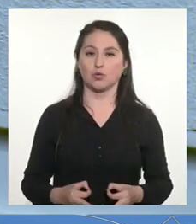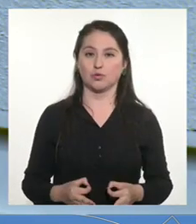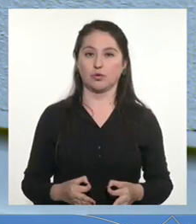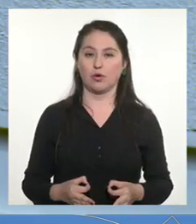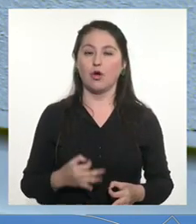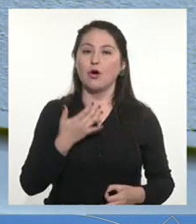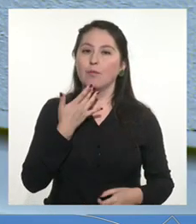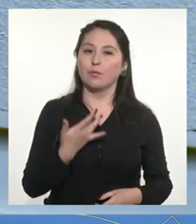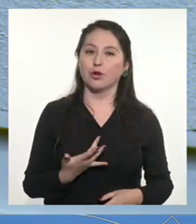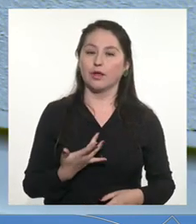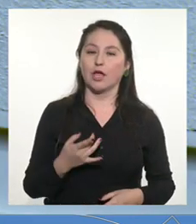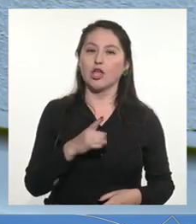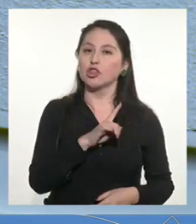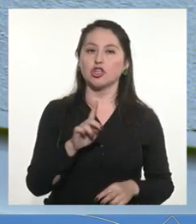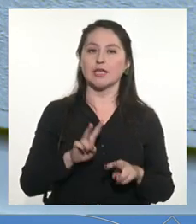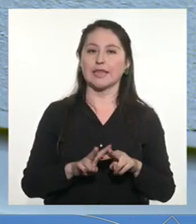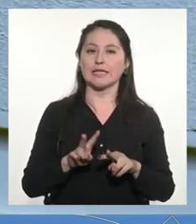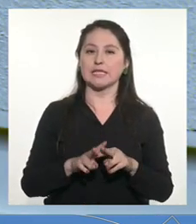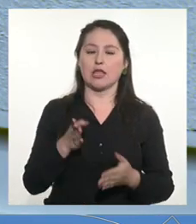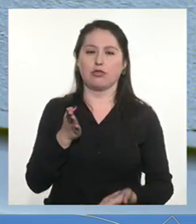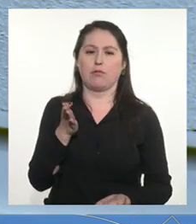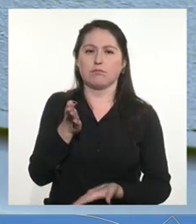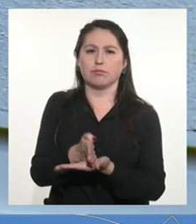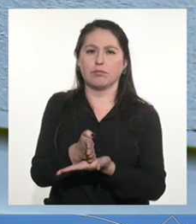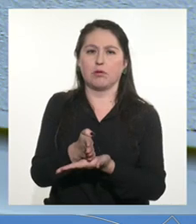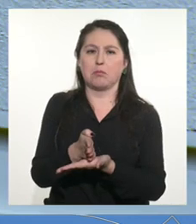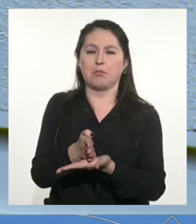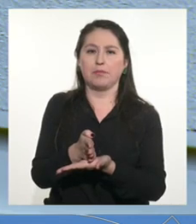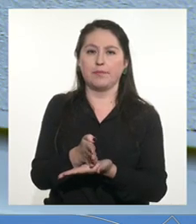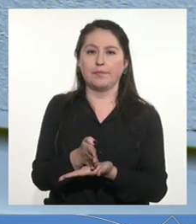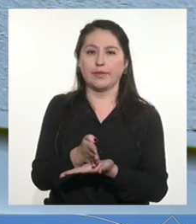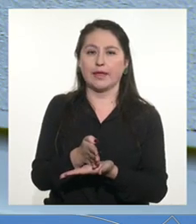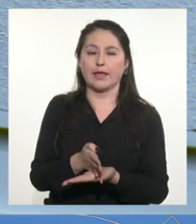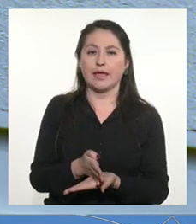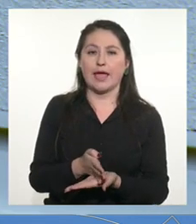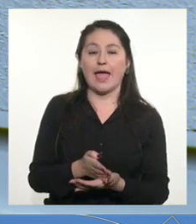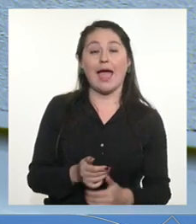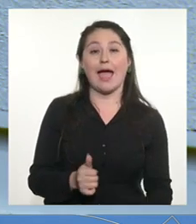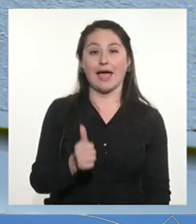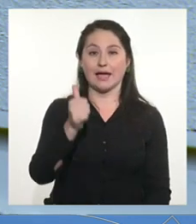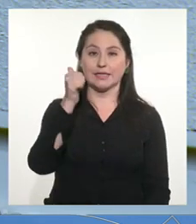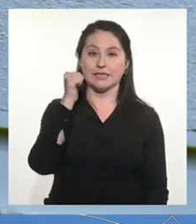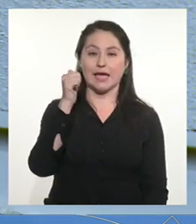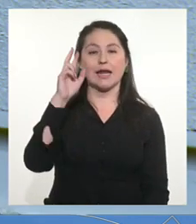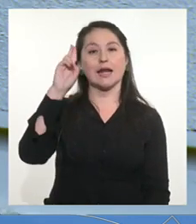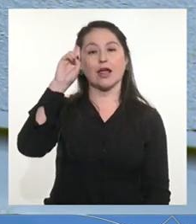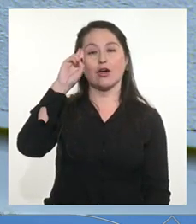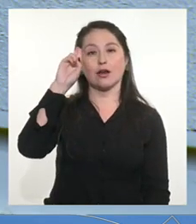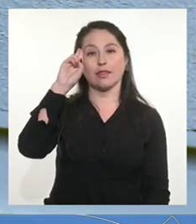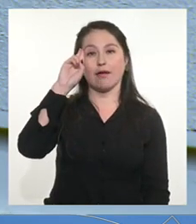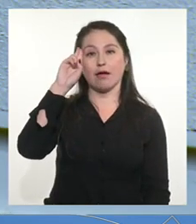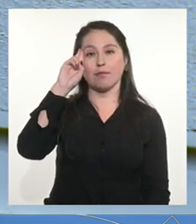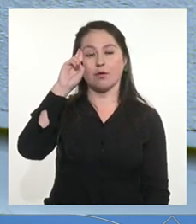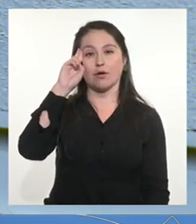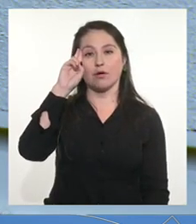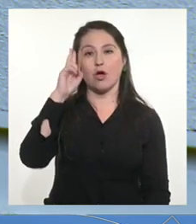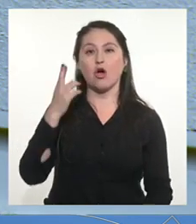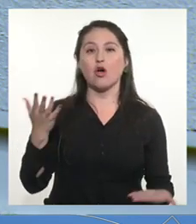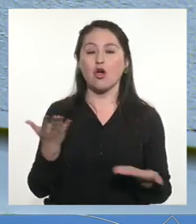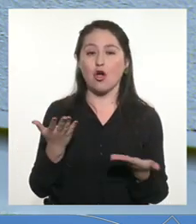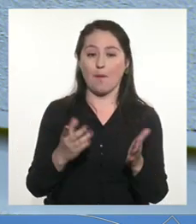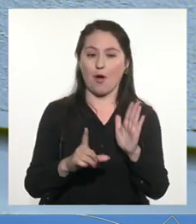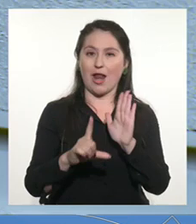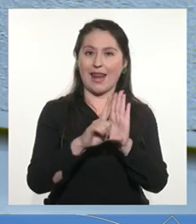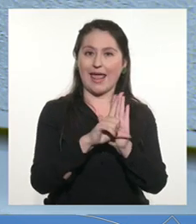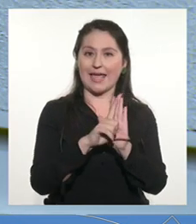porque no se está actuando con arbitrariedades que pueden ocurrir el día de ayer señor presidente que recordábamos como leyes ya